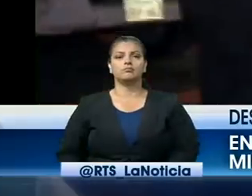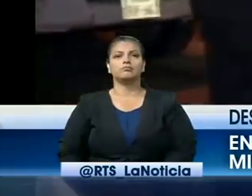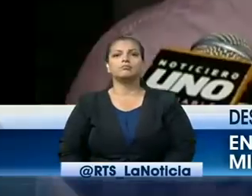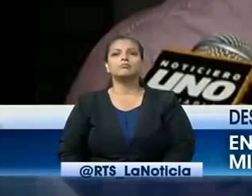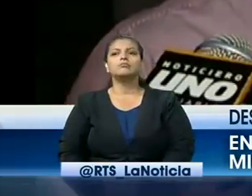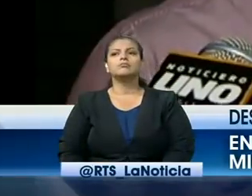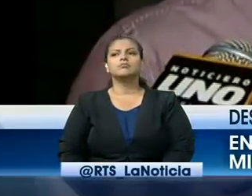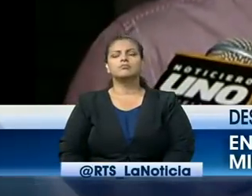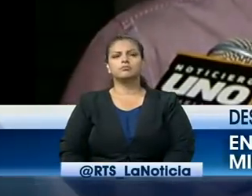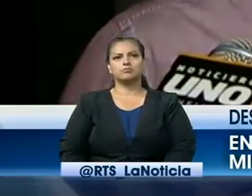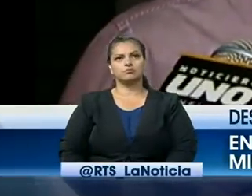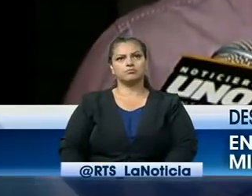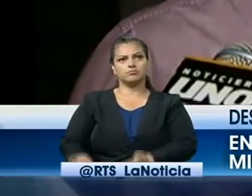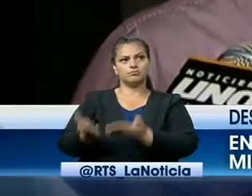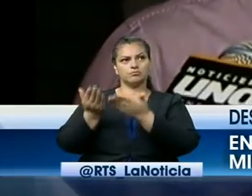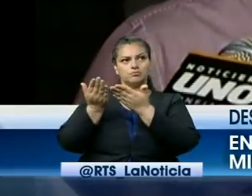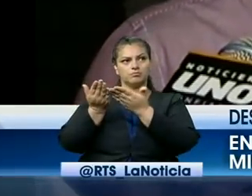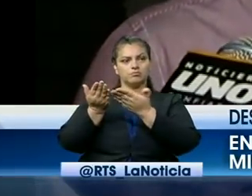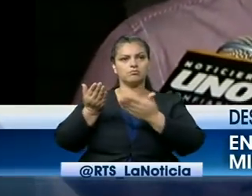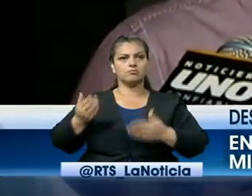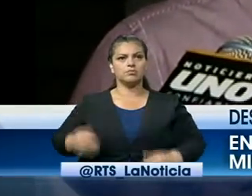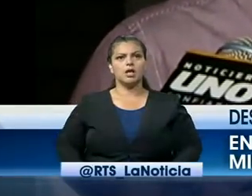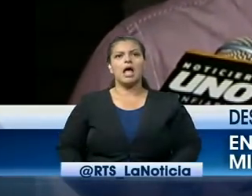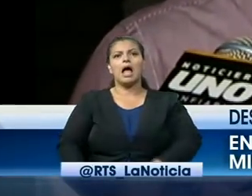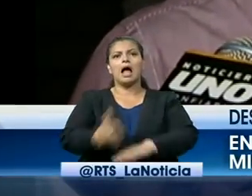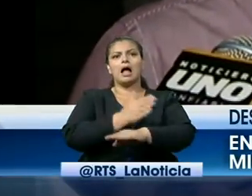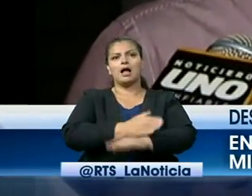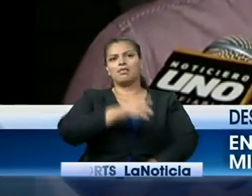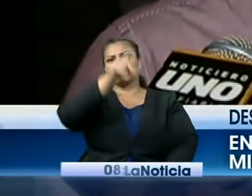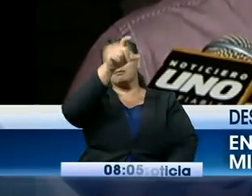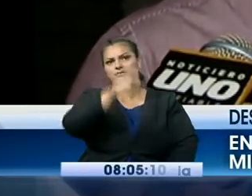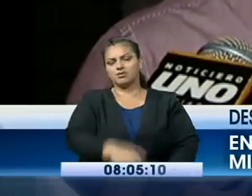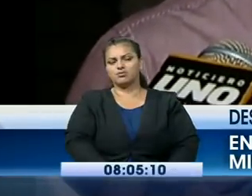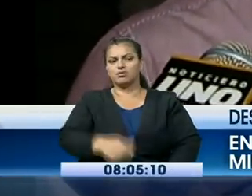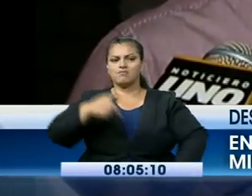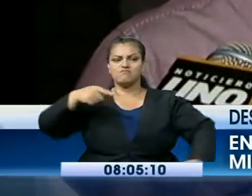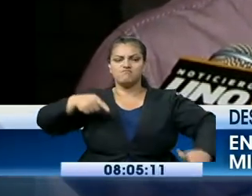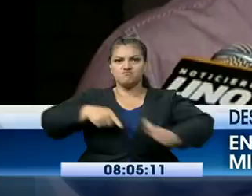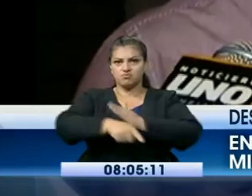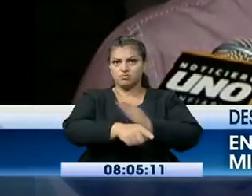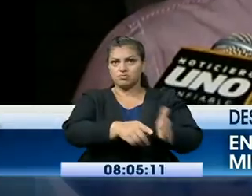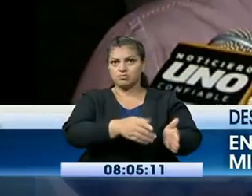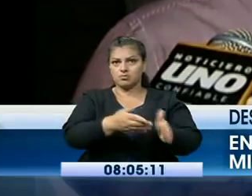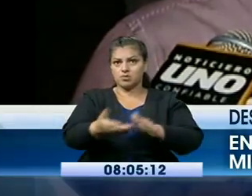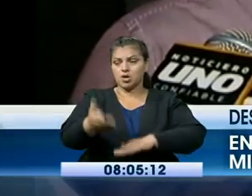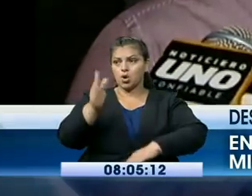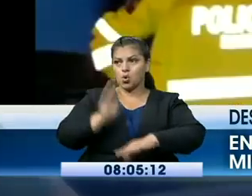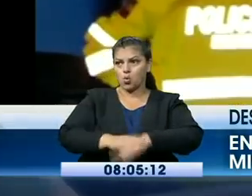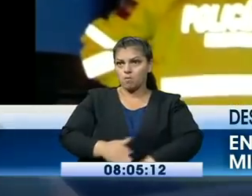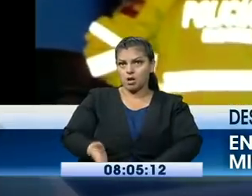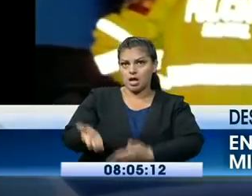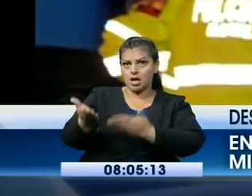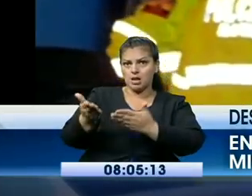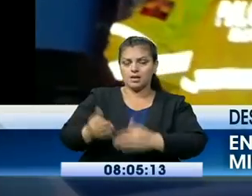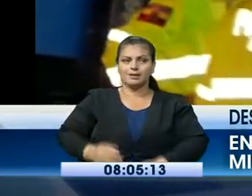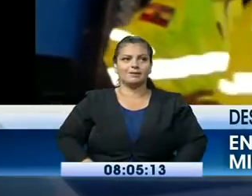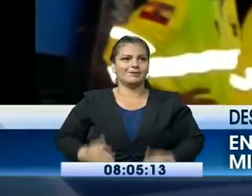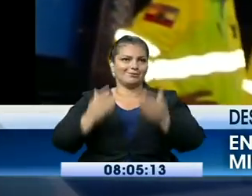una conexidad entre estas personas y aquellos que cometieron lo que me acaba de mencionar en la sesión de sol